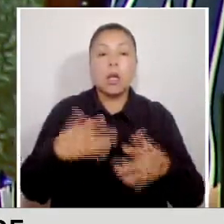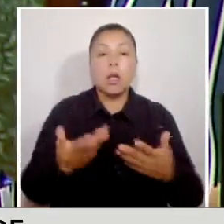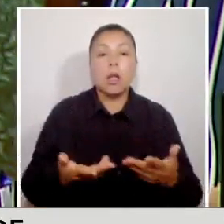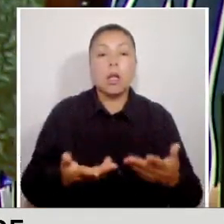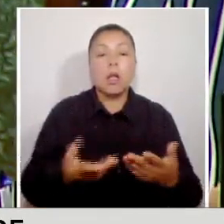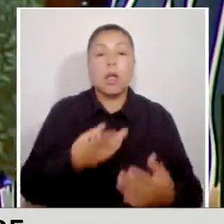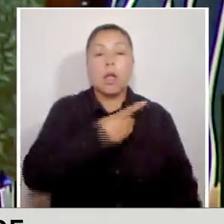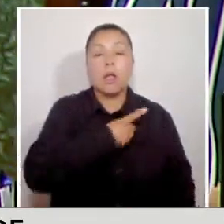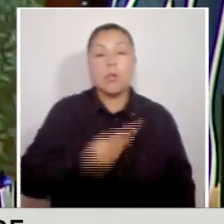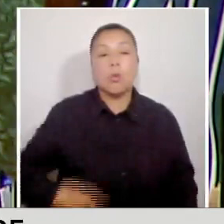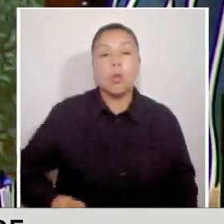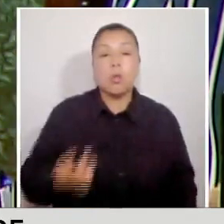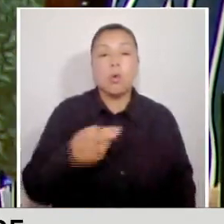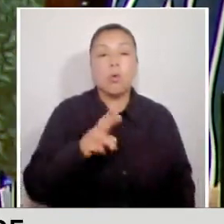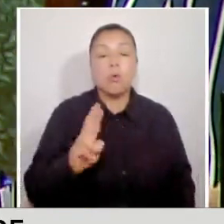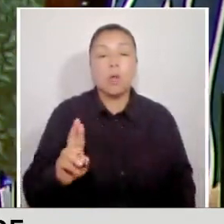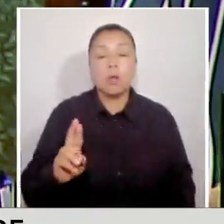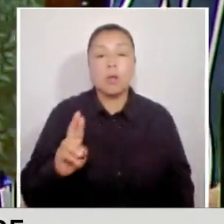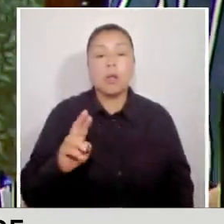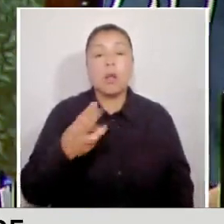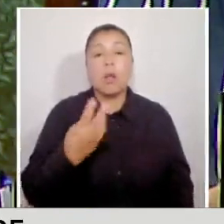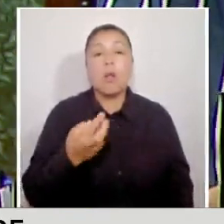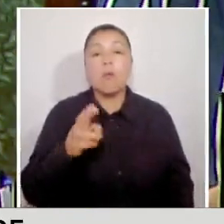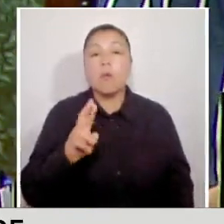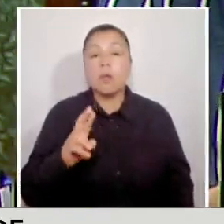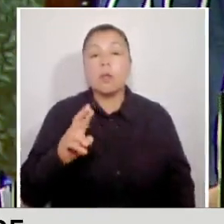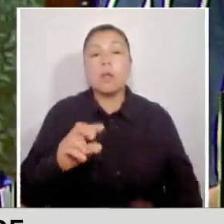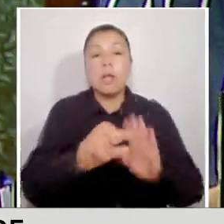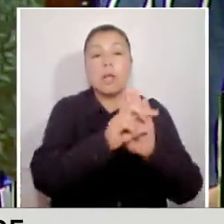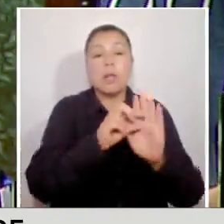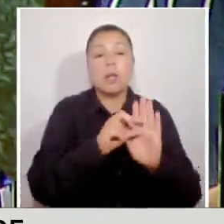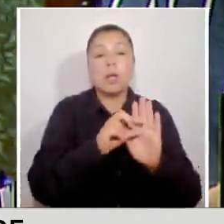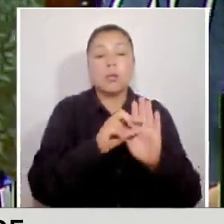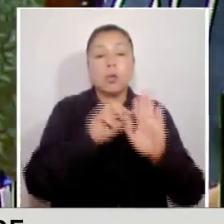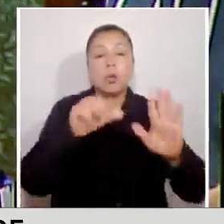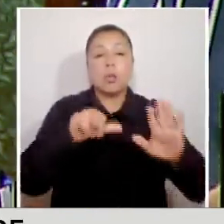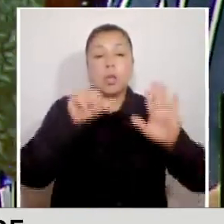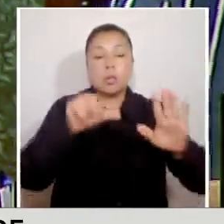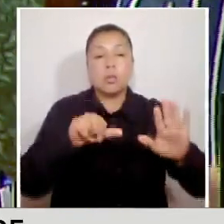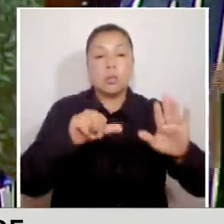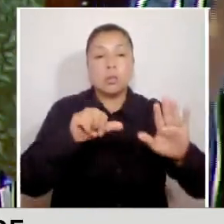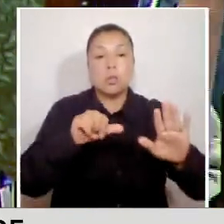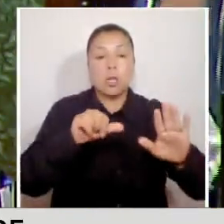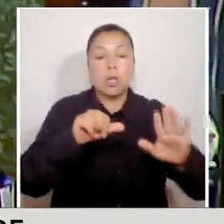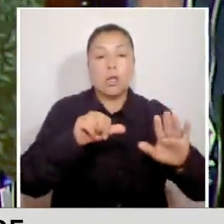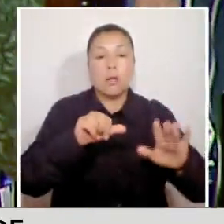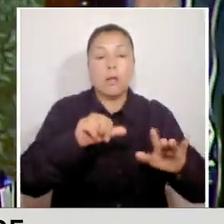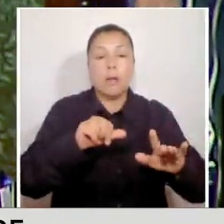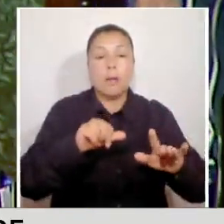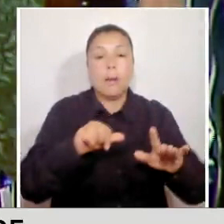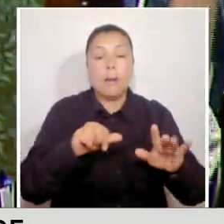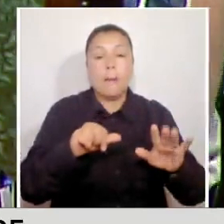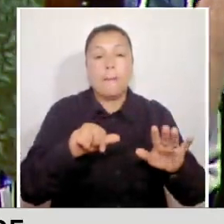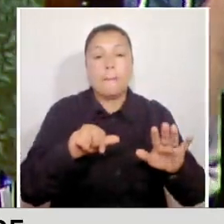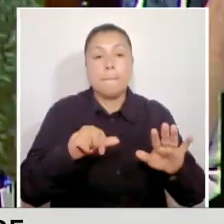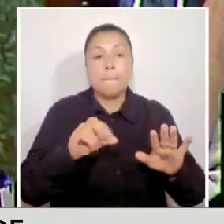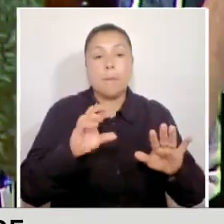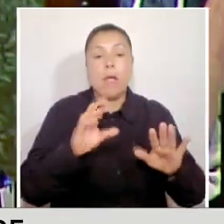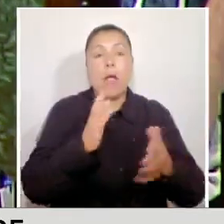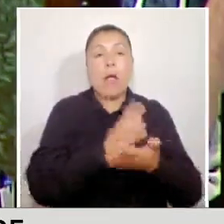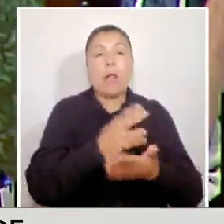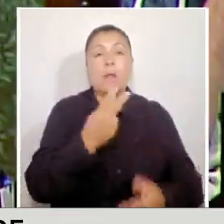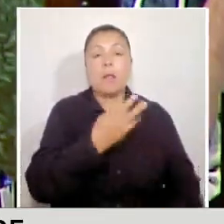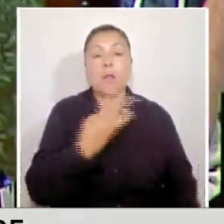vinter la eh indicación 16 que va al número 24 a al número 24